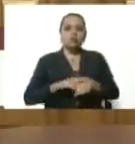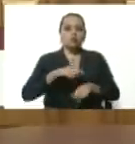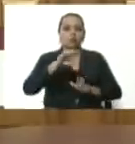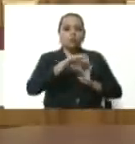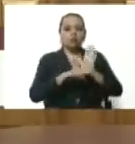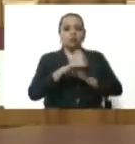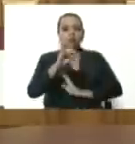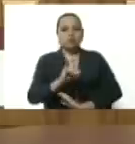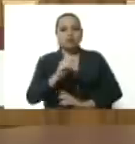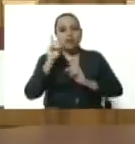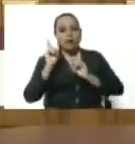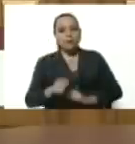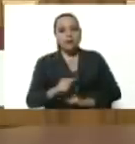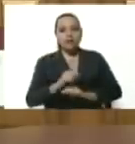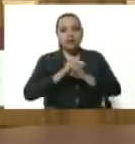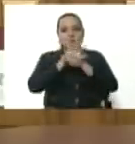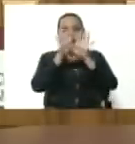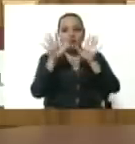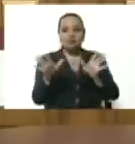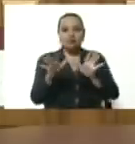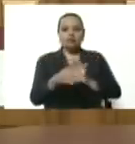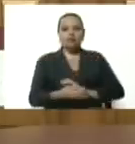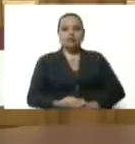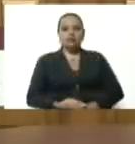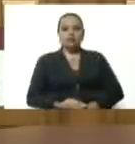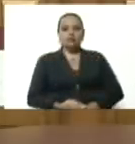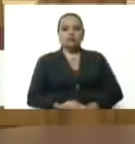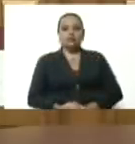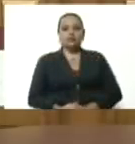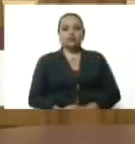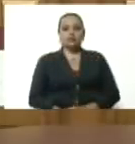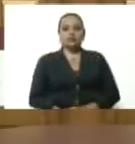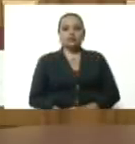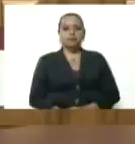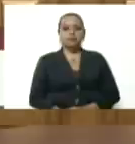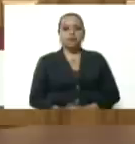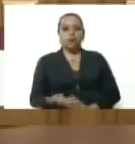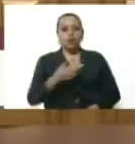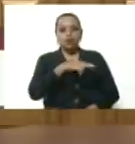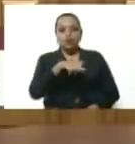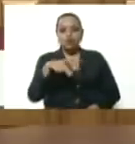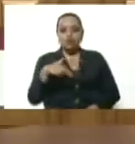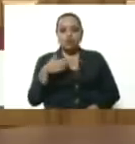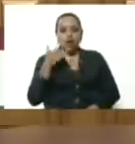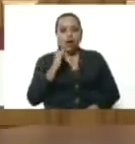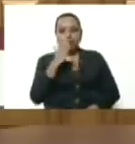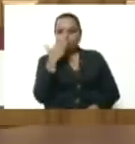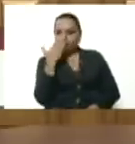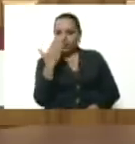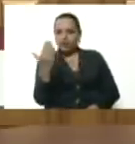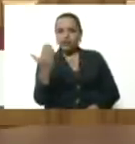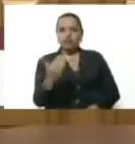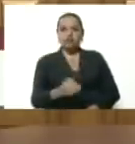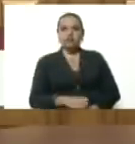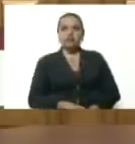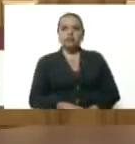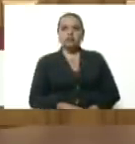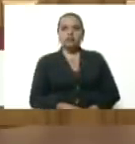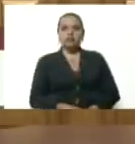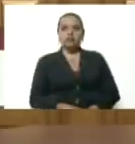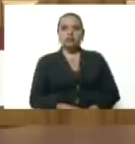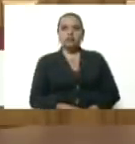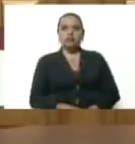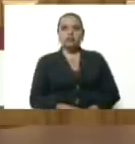Pero también con la claridad inequívoca de que nosotros estamos frente a